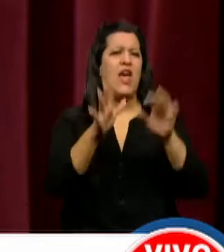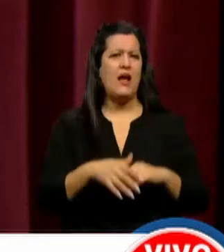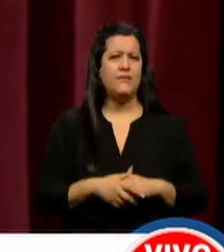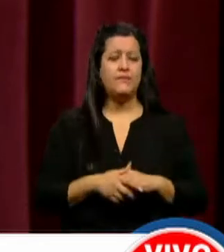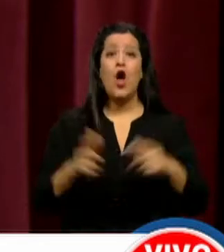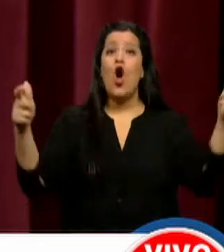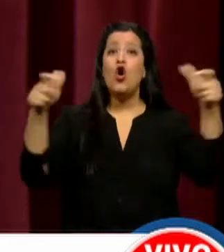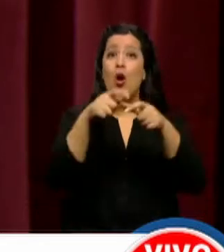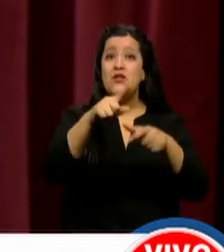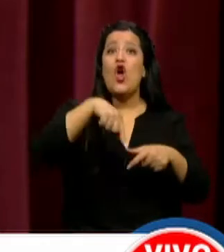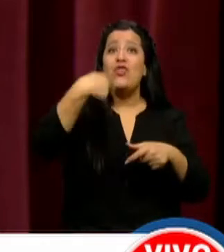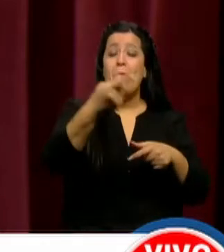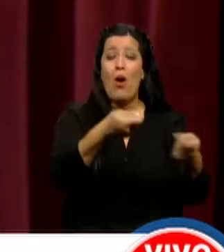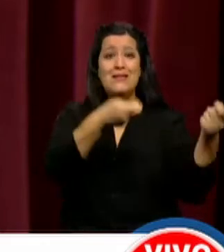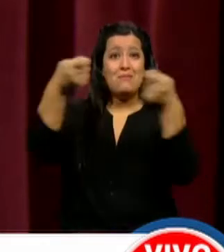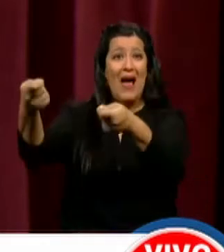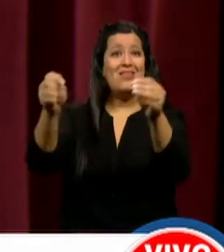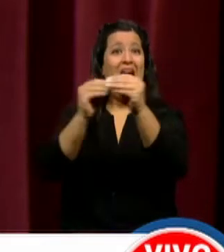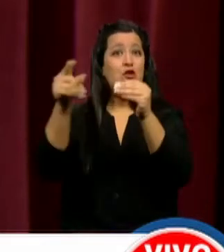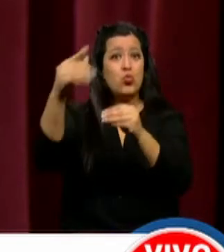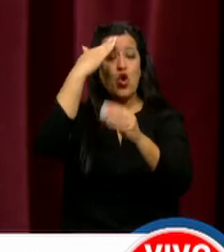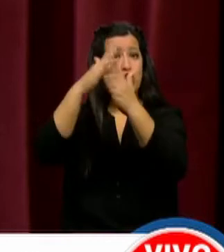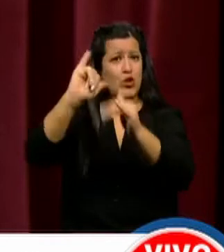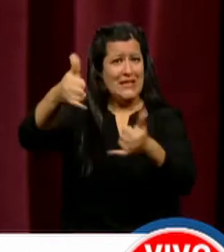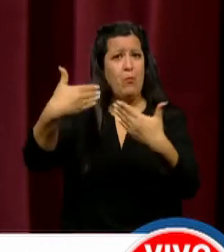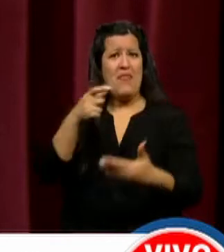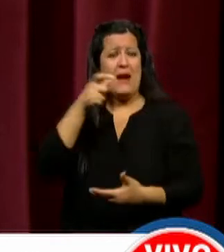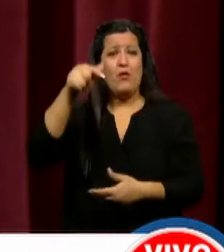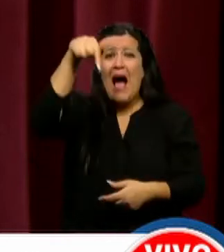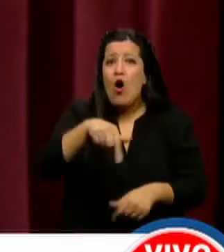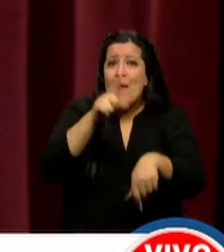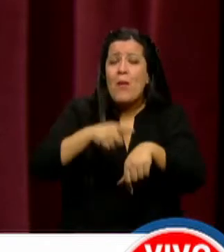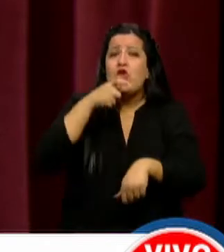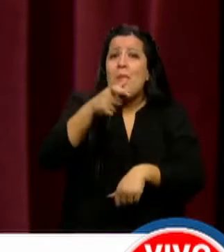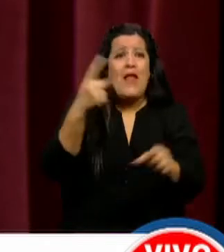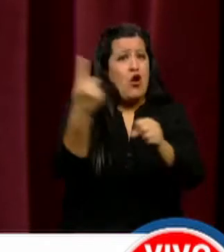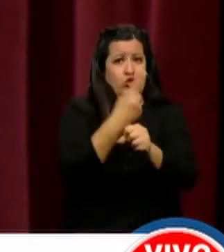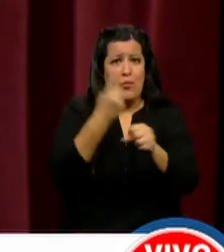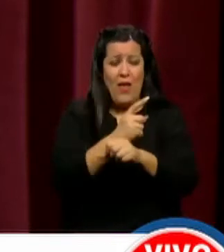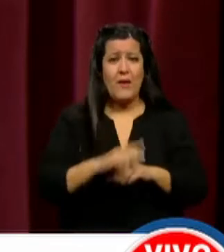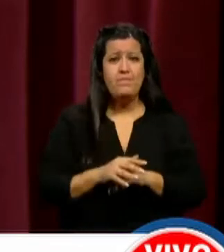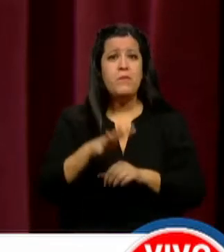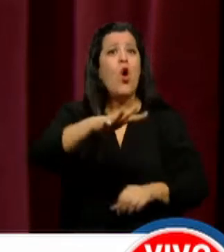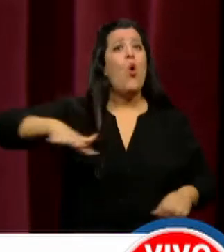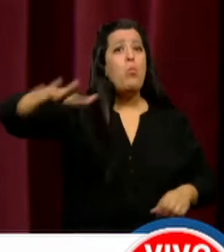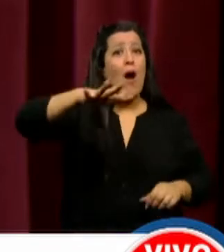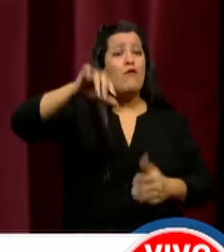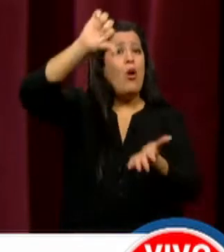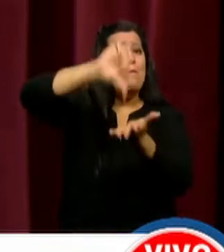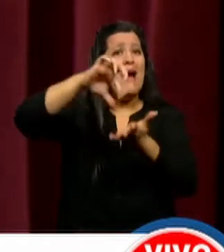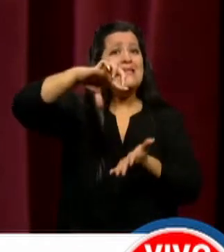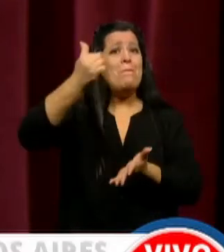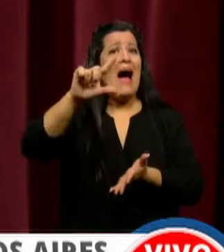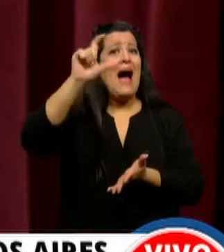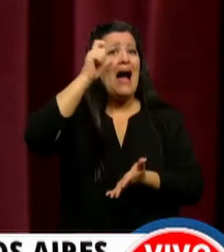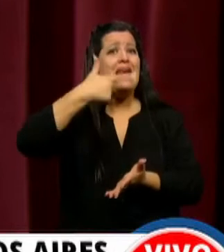comisión, cuando sea girado el asunto, allí podrá contestarla, no en esta oportunidad, diputado. Al pueblo palestino